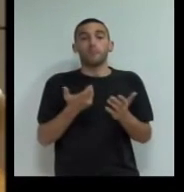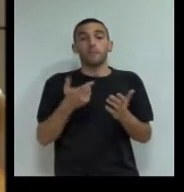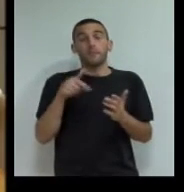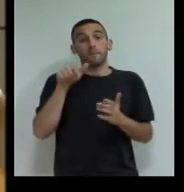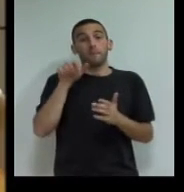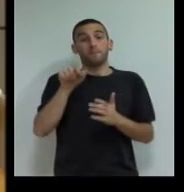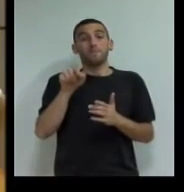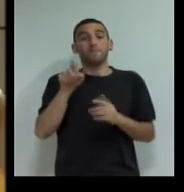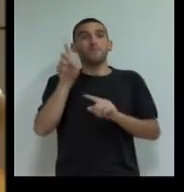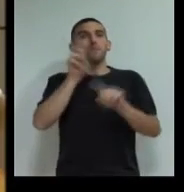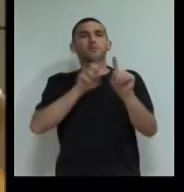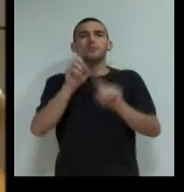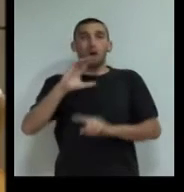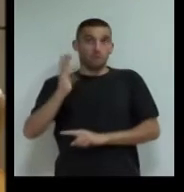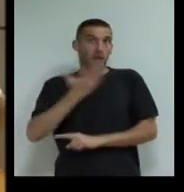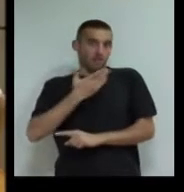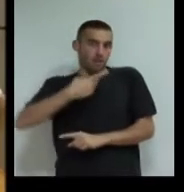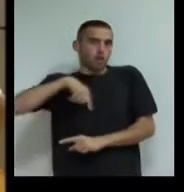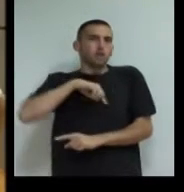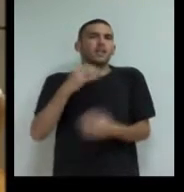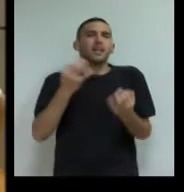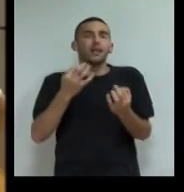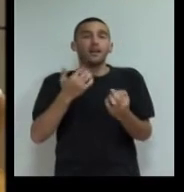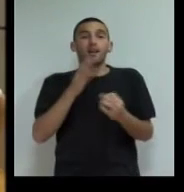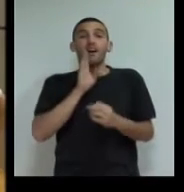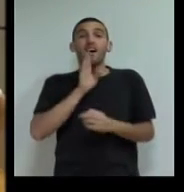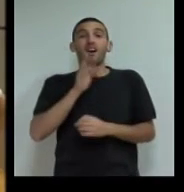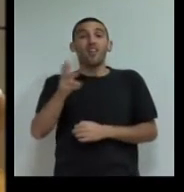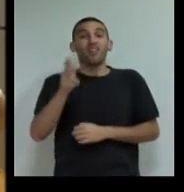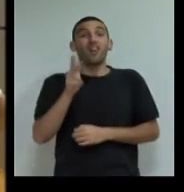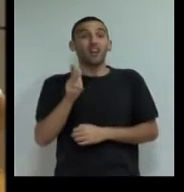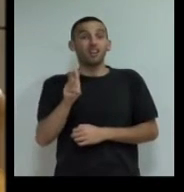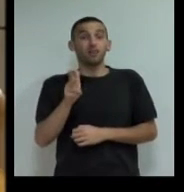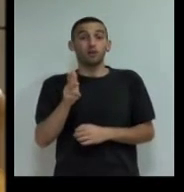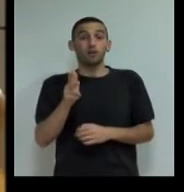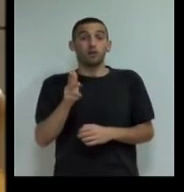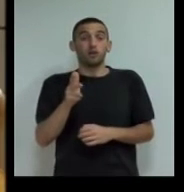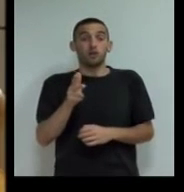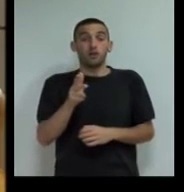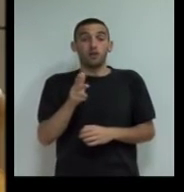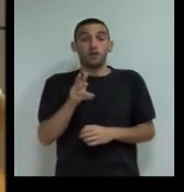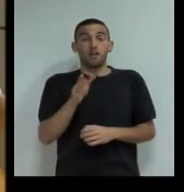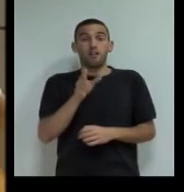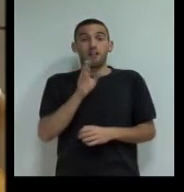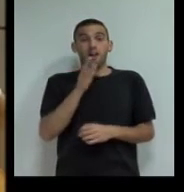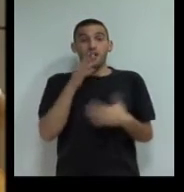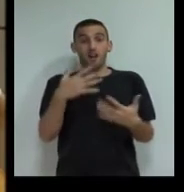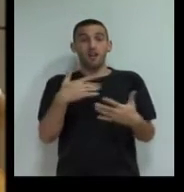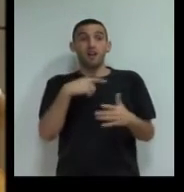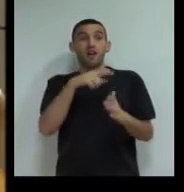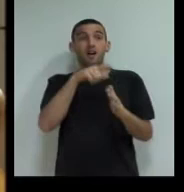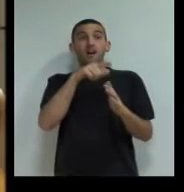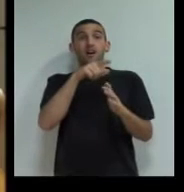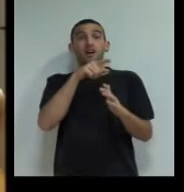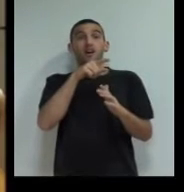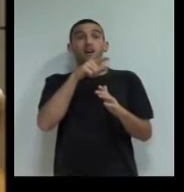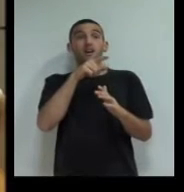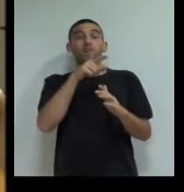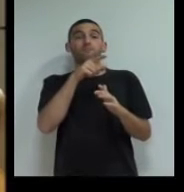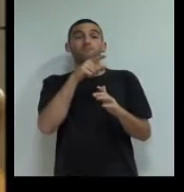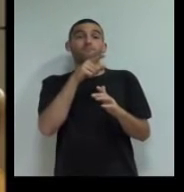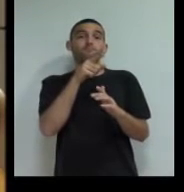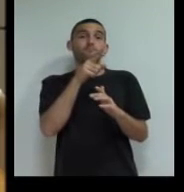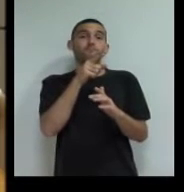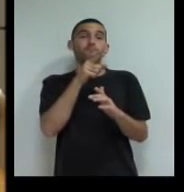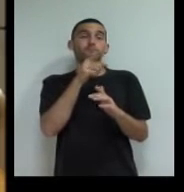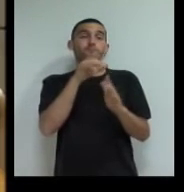ocurre con esto y qué nos afecta a nosotros? Que esos derechos, pues lógicamente no lo van a dar, porque mientras estén explotándolos en televisión, no se van. Eso es un